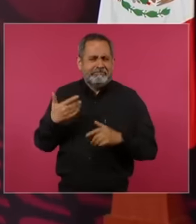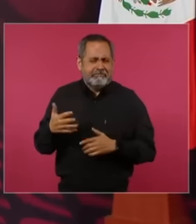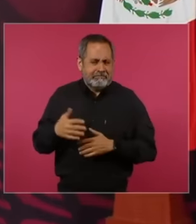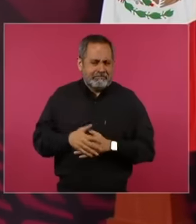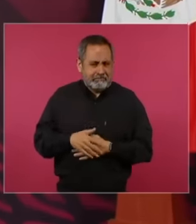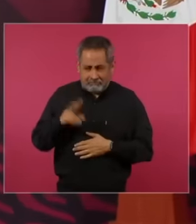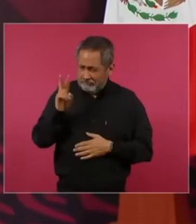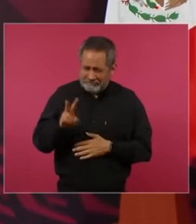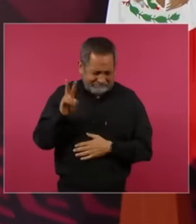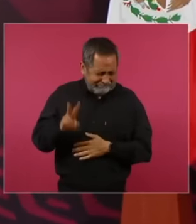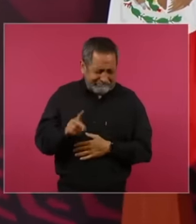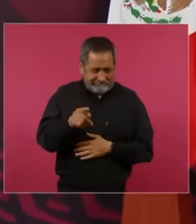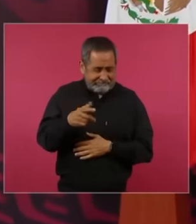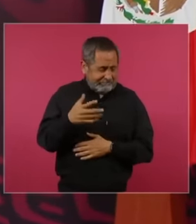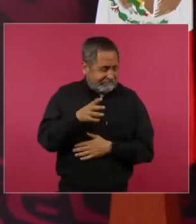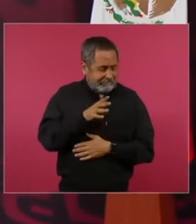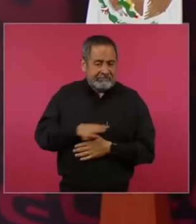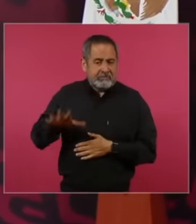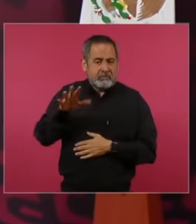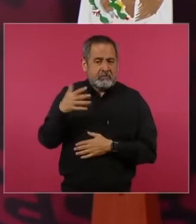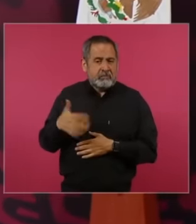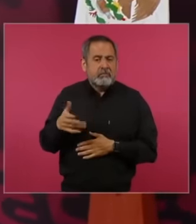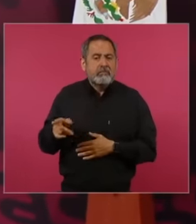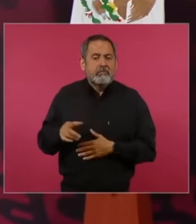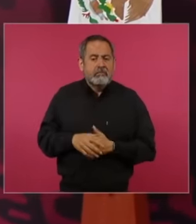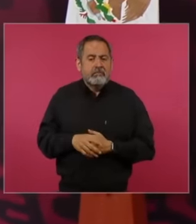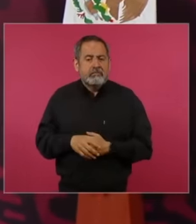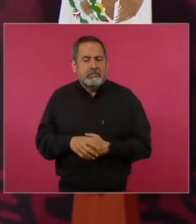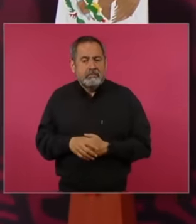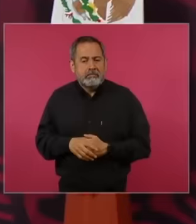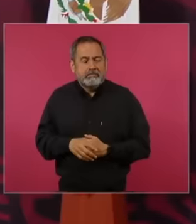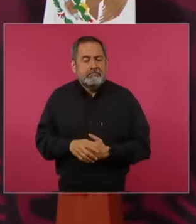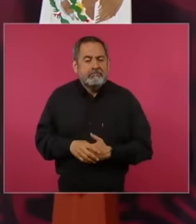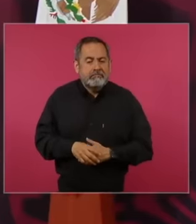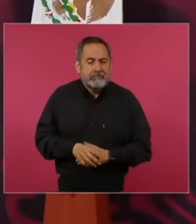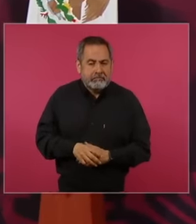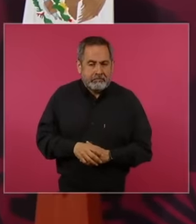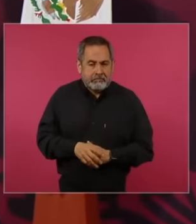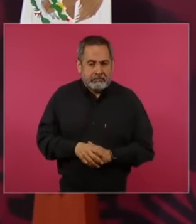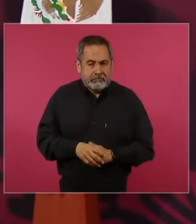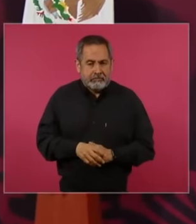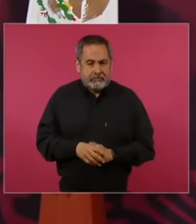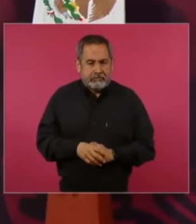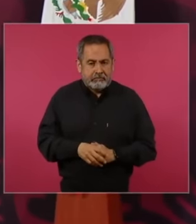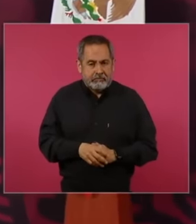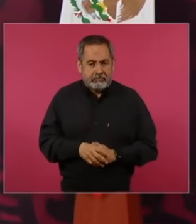Es realmente, no me sigan